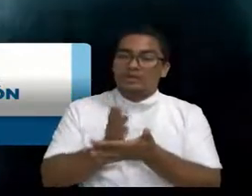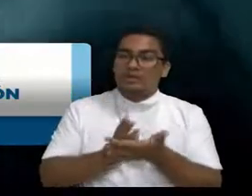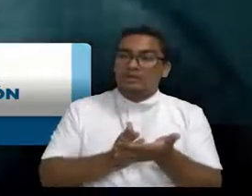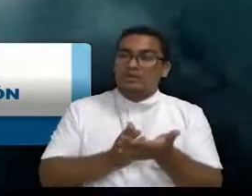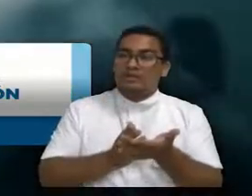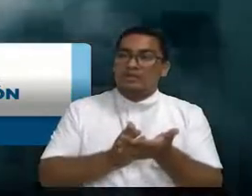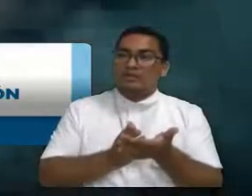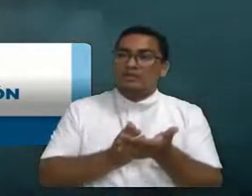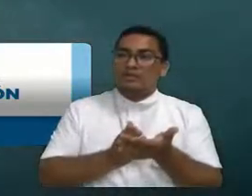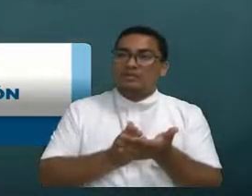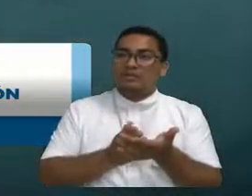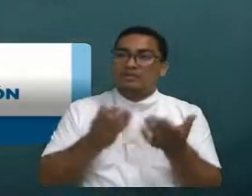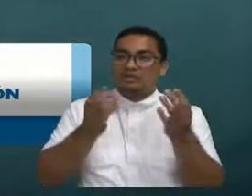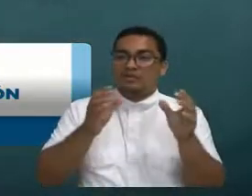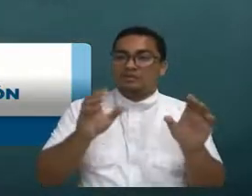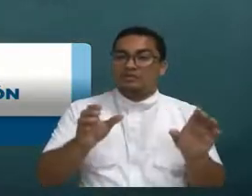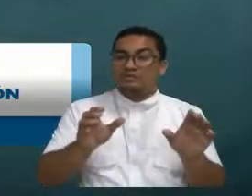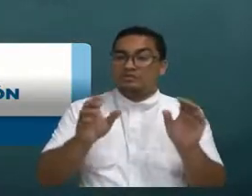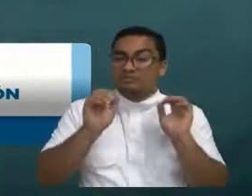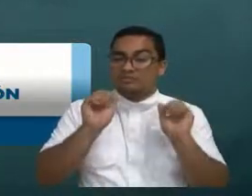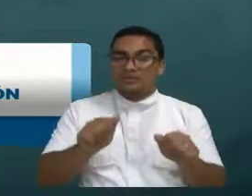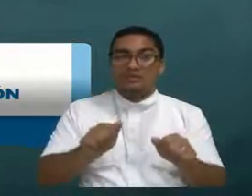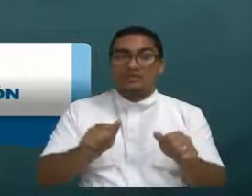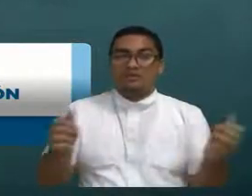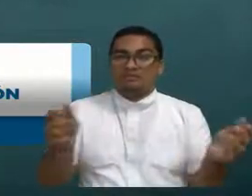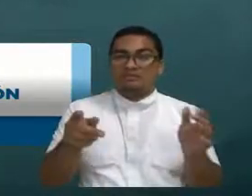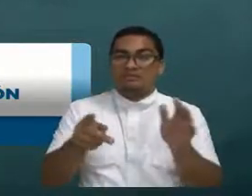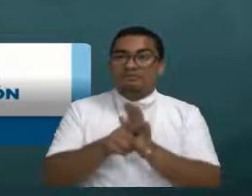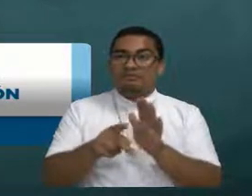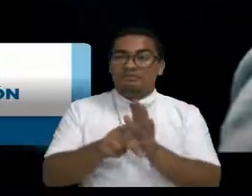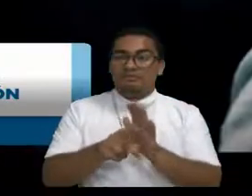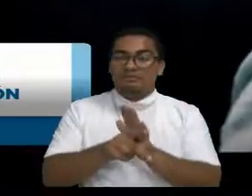evitar algunas sustancias que puedan causarle